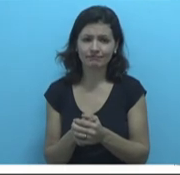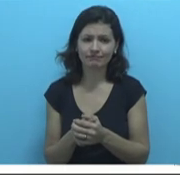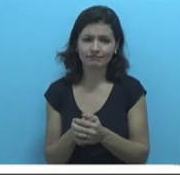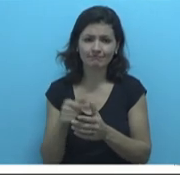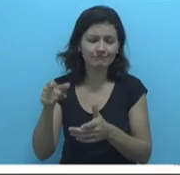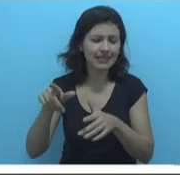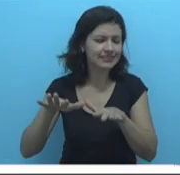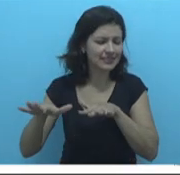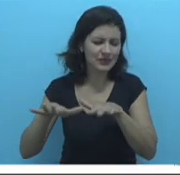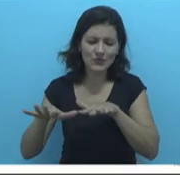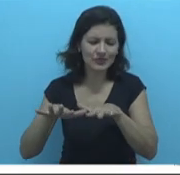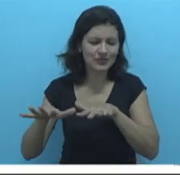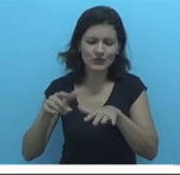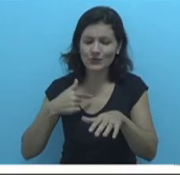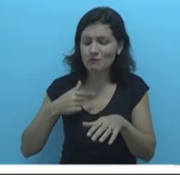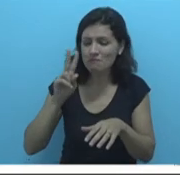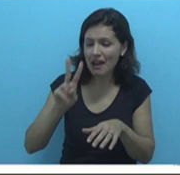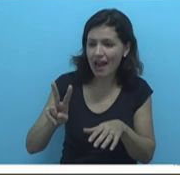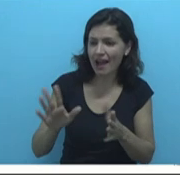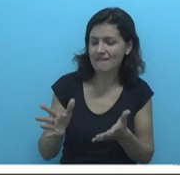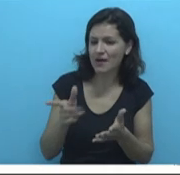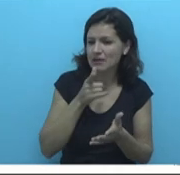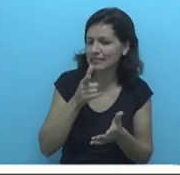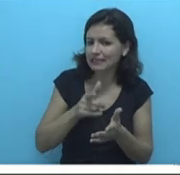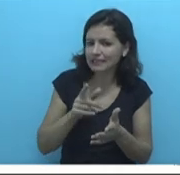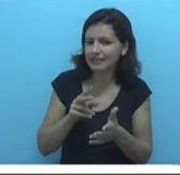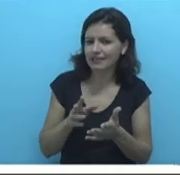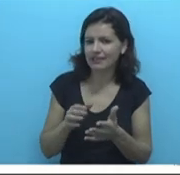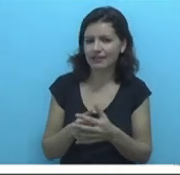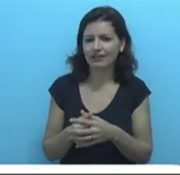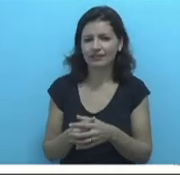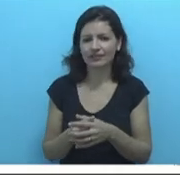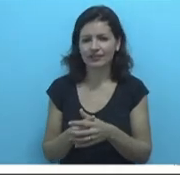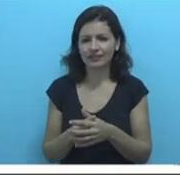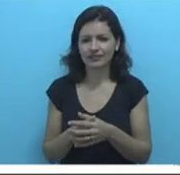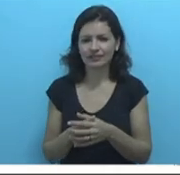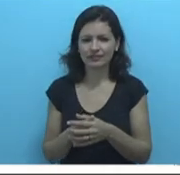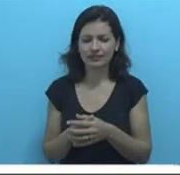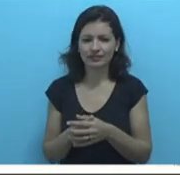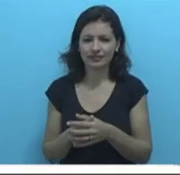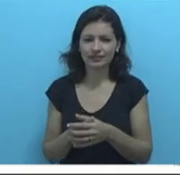siempre me hacía hacer a mí de que yo lo provocaba. Yo siempre le decía